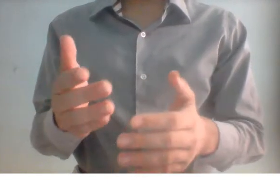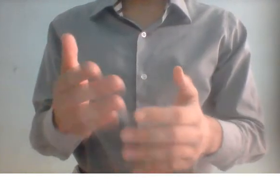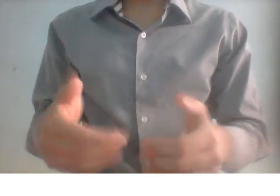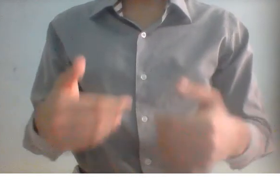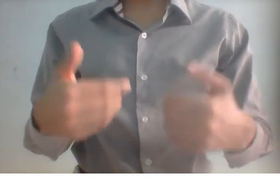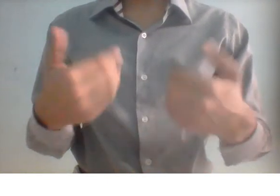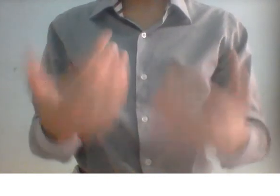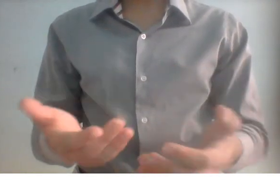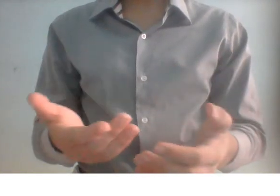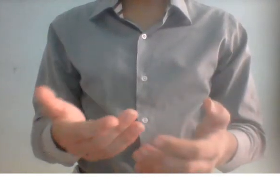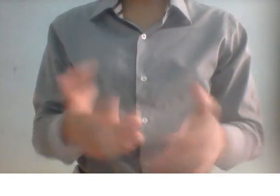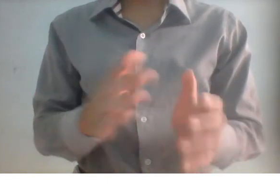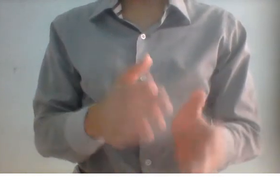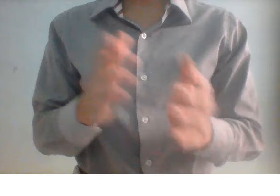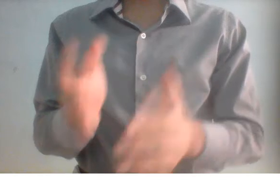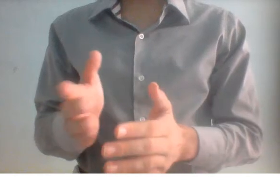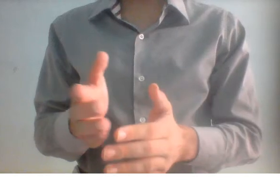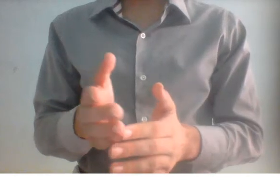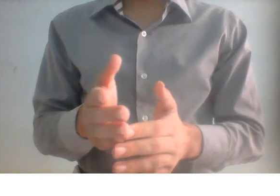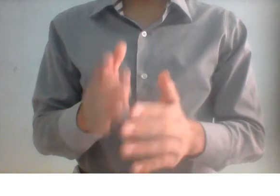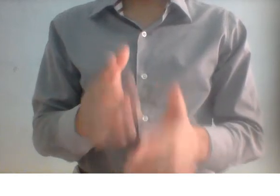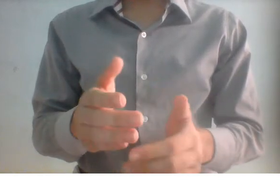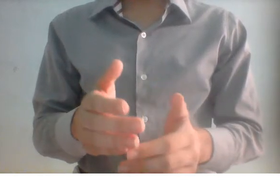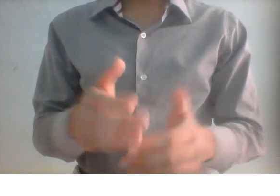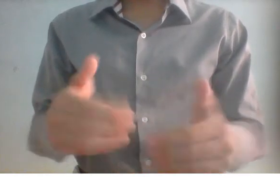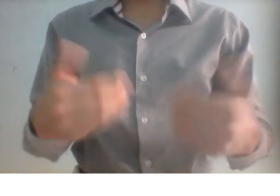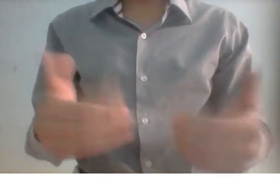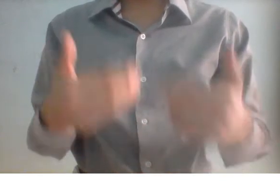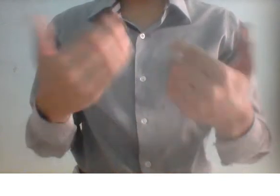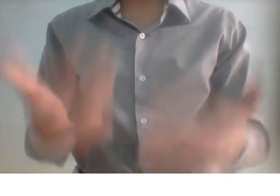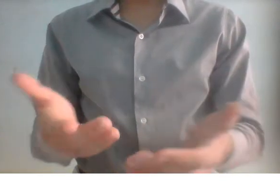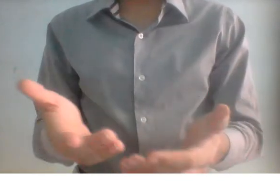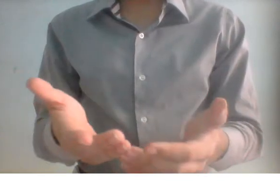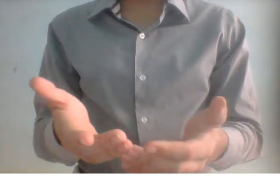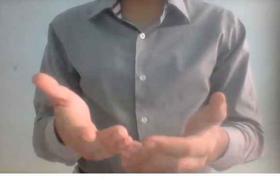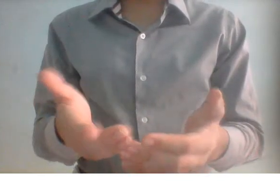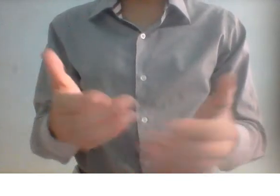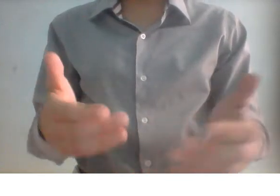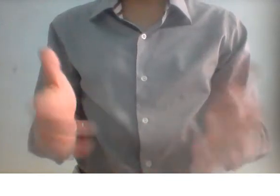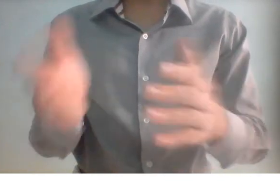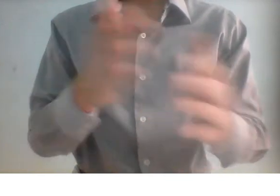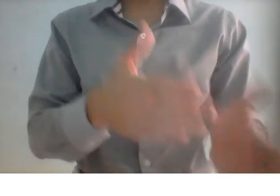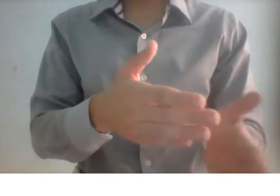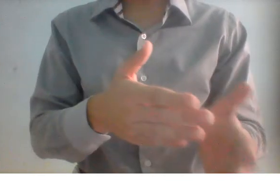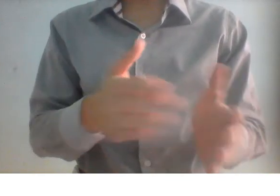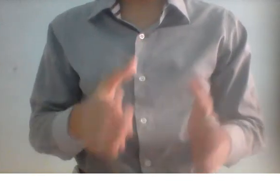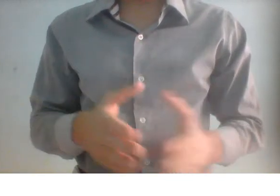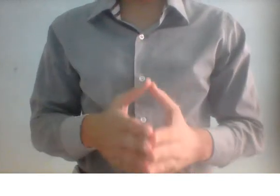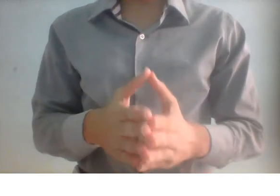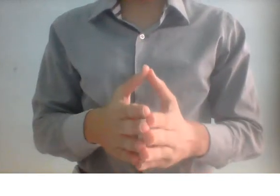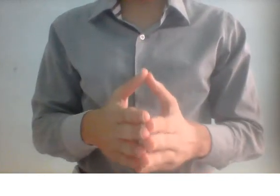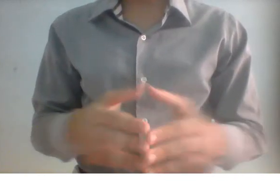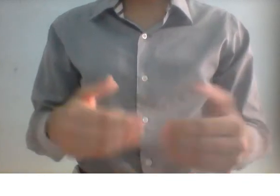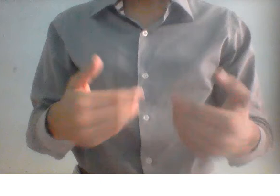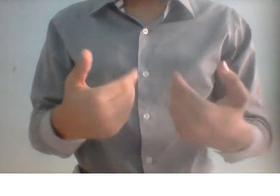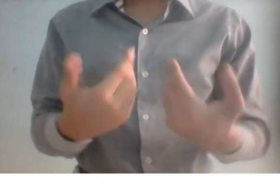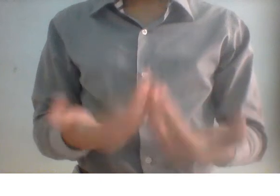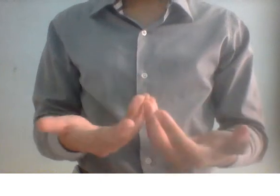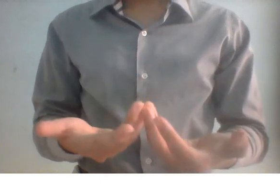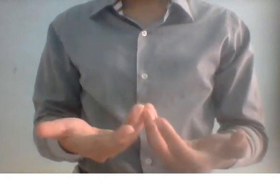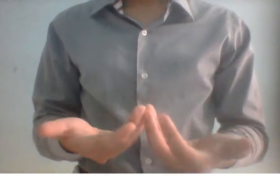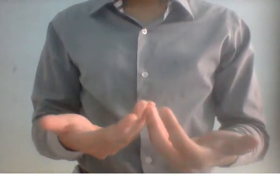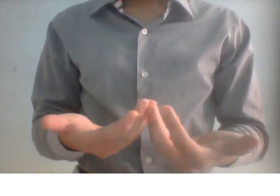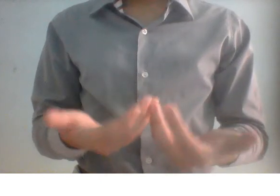otras partes, lo cual cuesta y eleva el precio de esta materia prima, vamos a decirlo así, para lo que estos necesitan realizar.